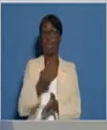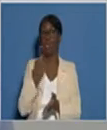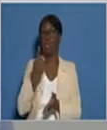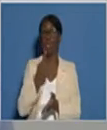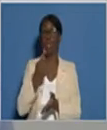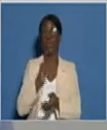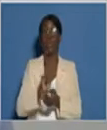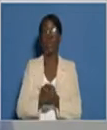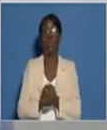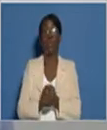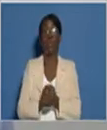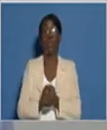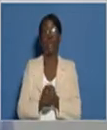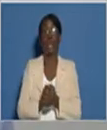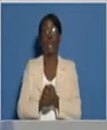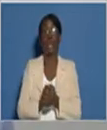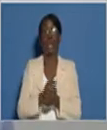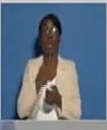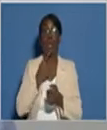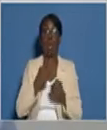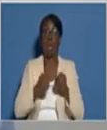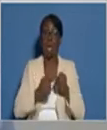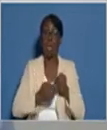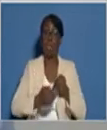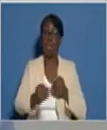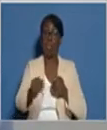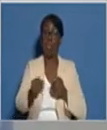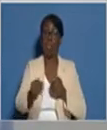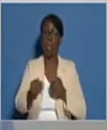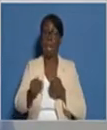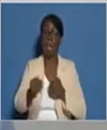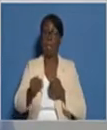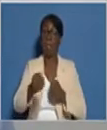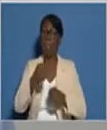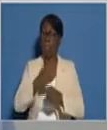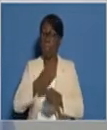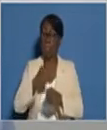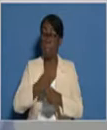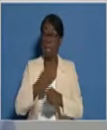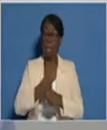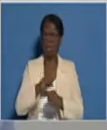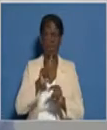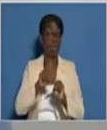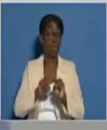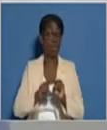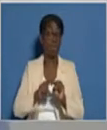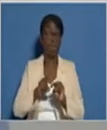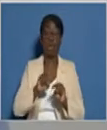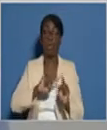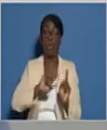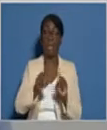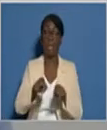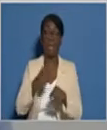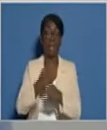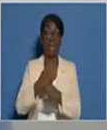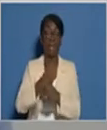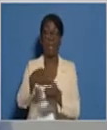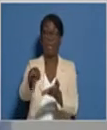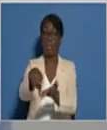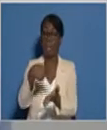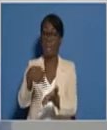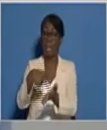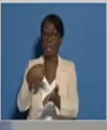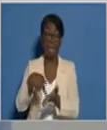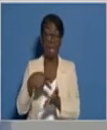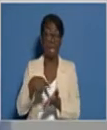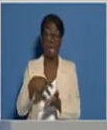producir una pausa en esa relación sin que el trabajador tenga que laborar, sin recibir una paga. Sin embargo, el